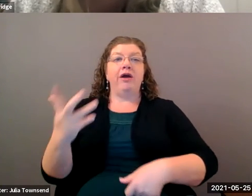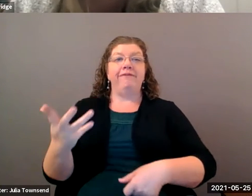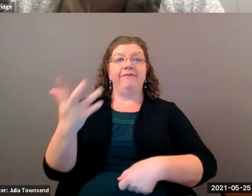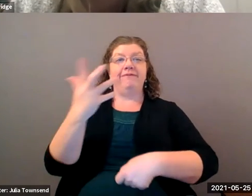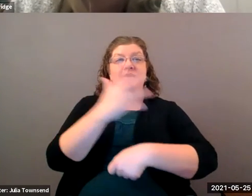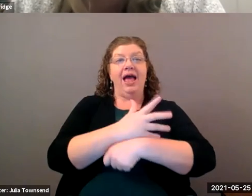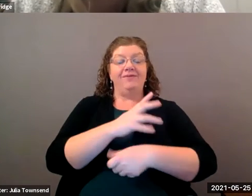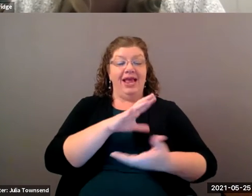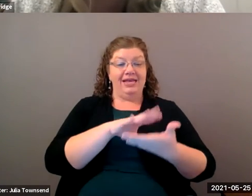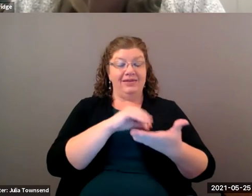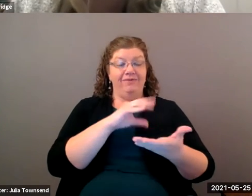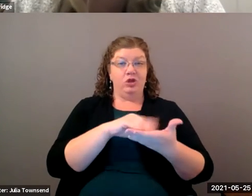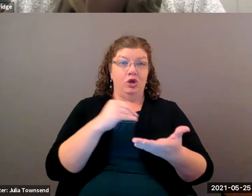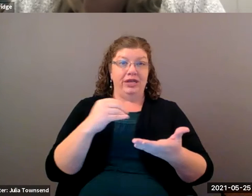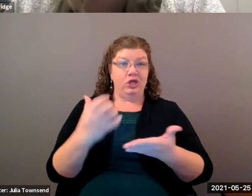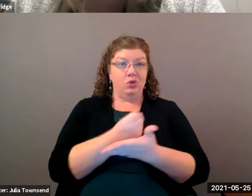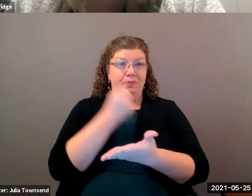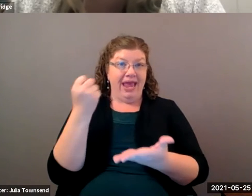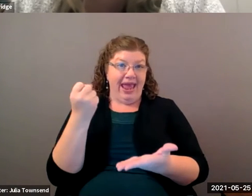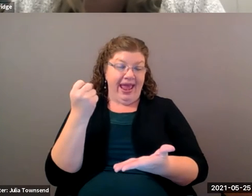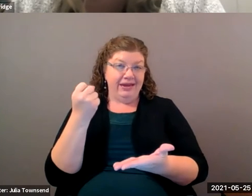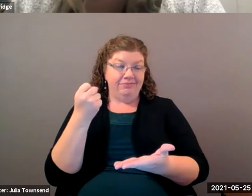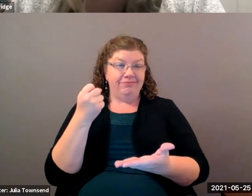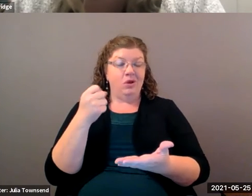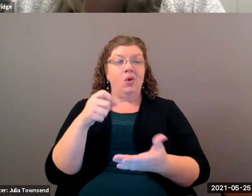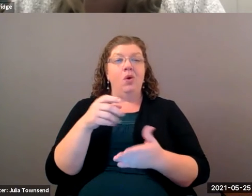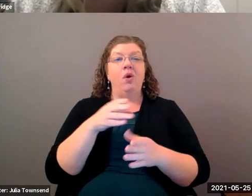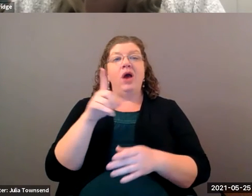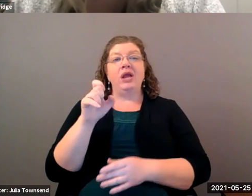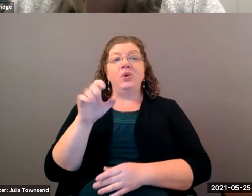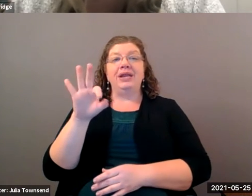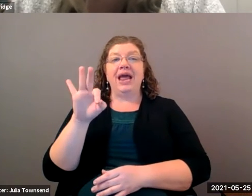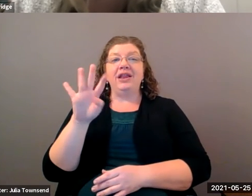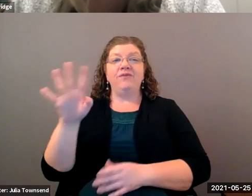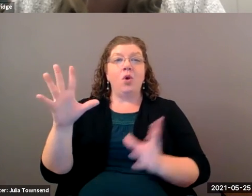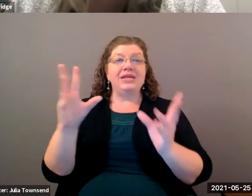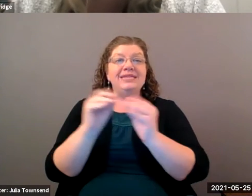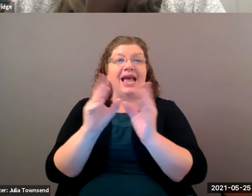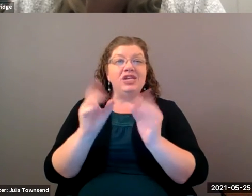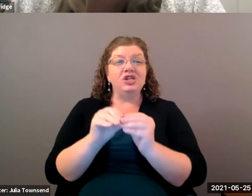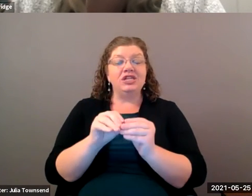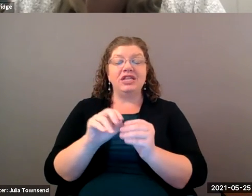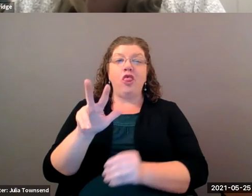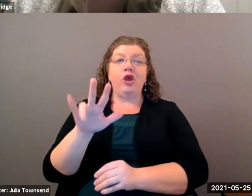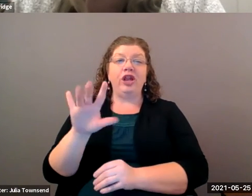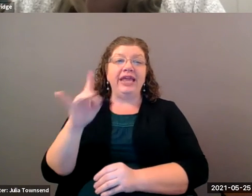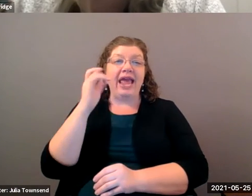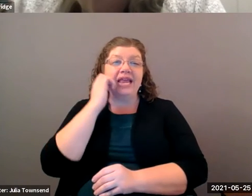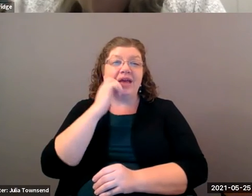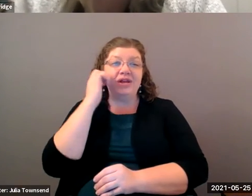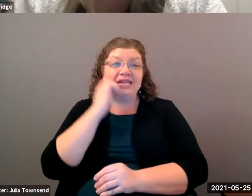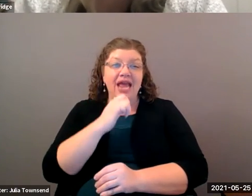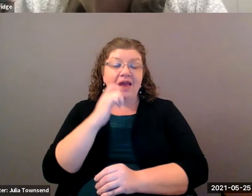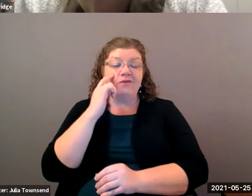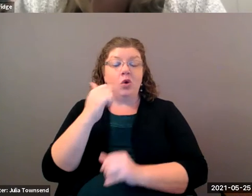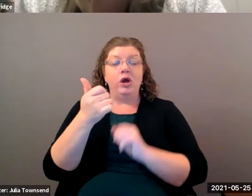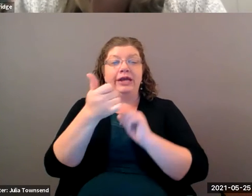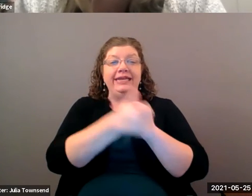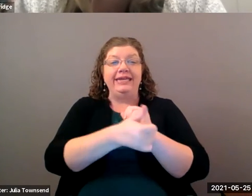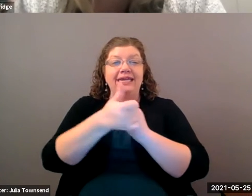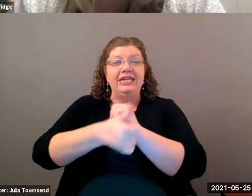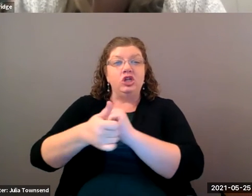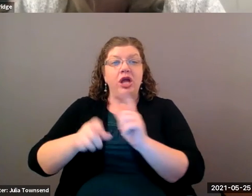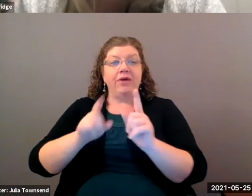y son 5 días de aprendizaje. Tenemos más de 194